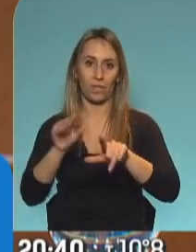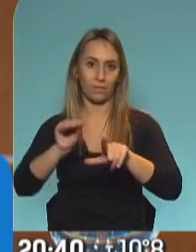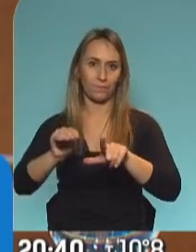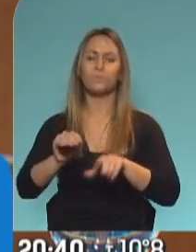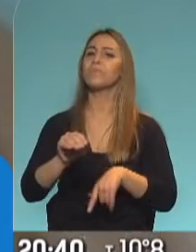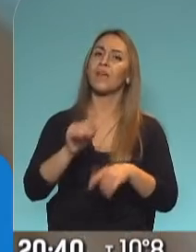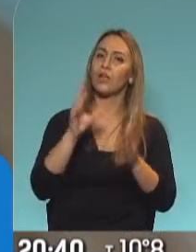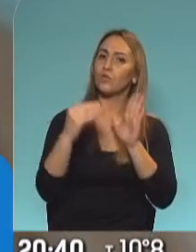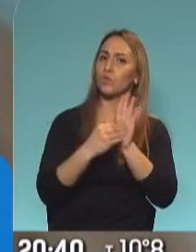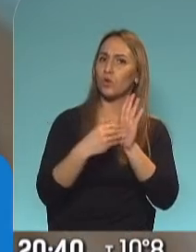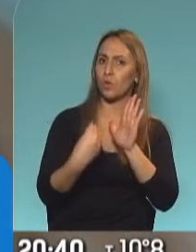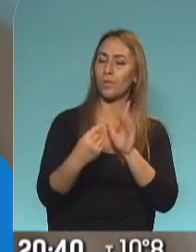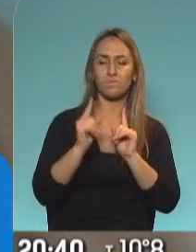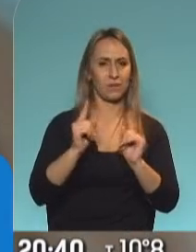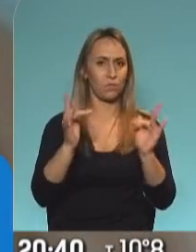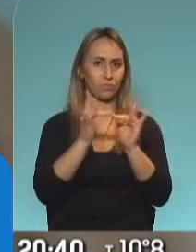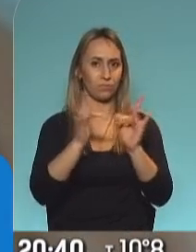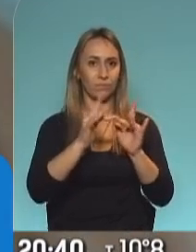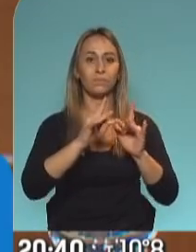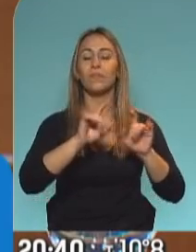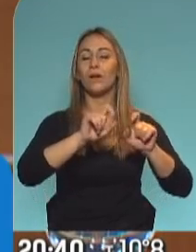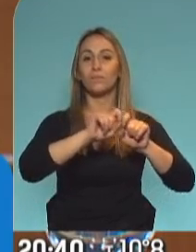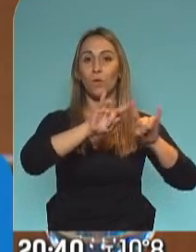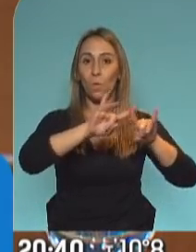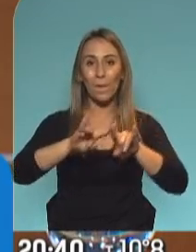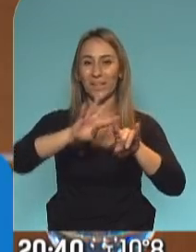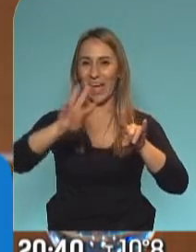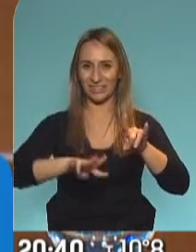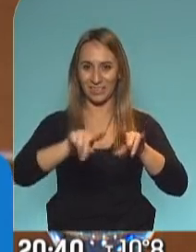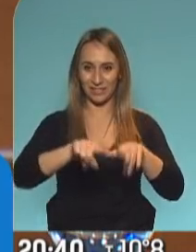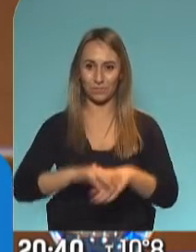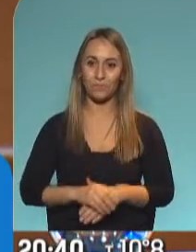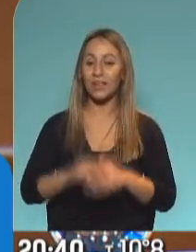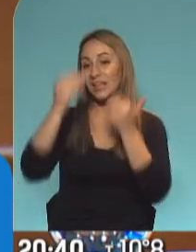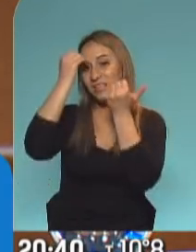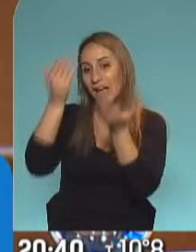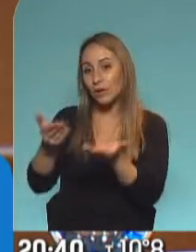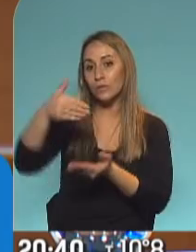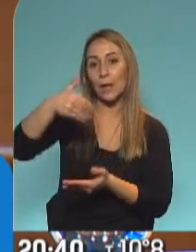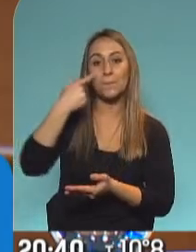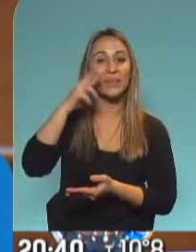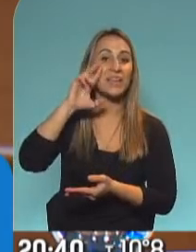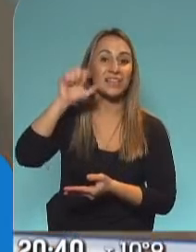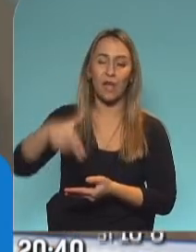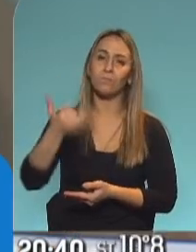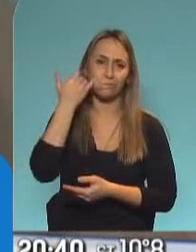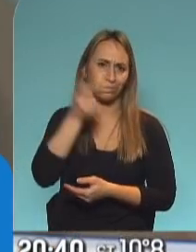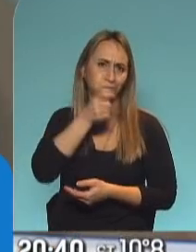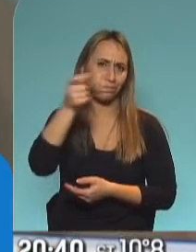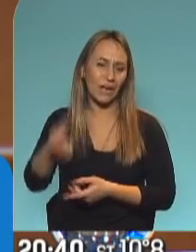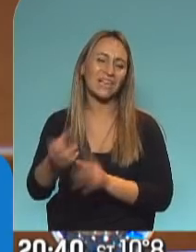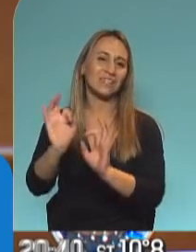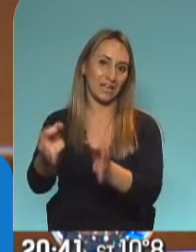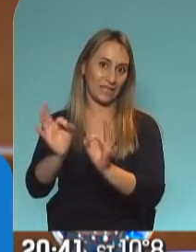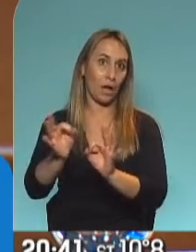sitio de la página de internet. Sí. Saludos a Miriam, entonces, respuesta ya respondida, valga la redundancia, ya sabe cómo